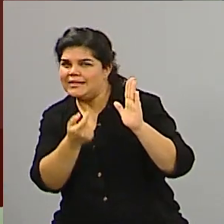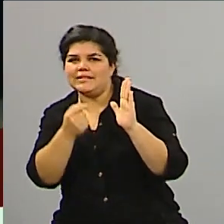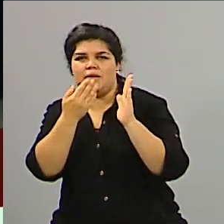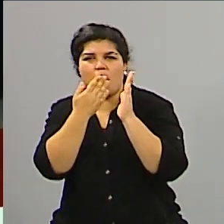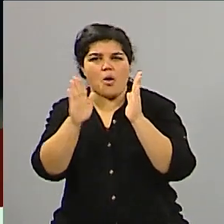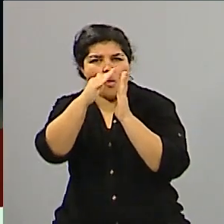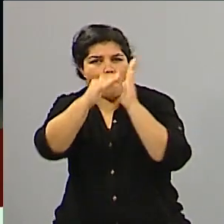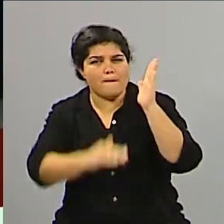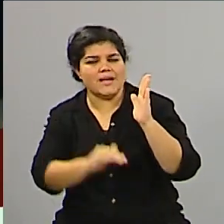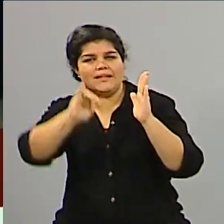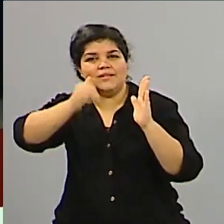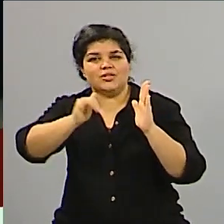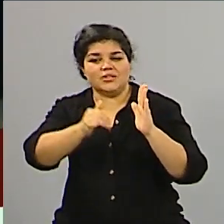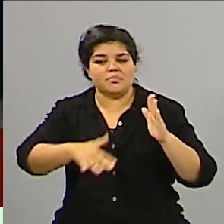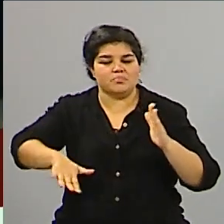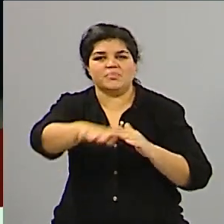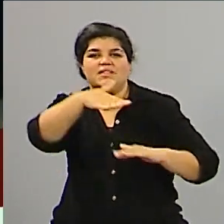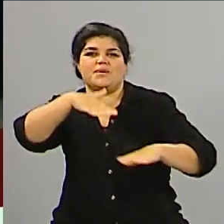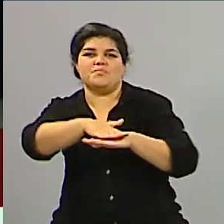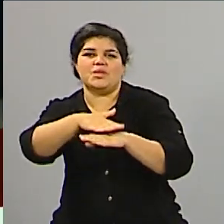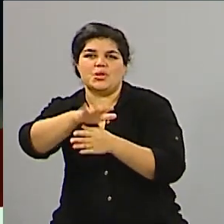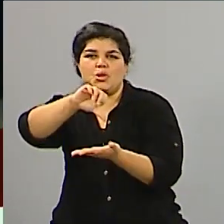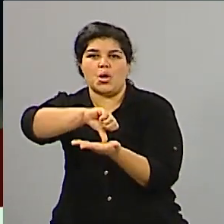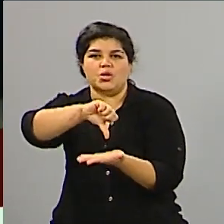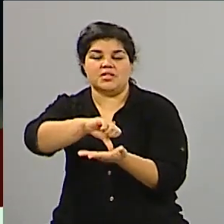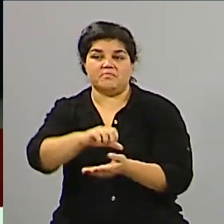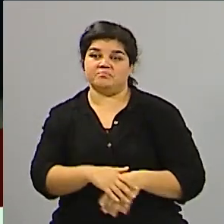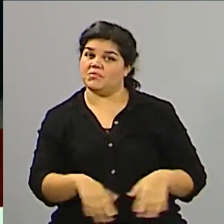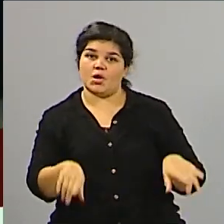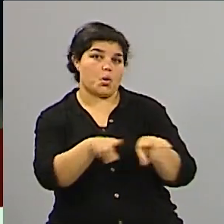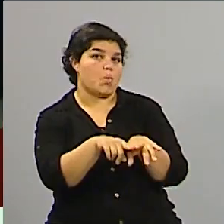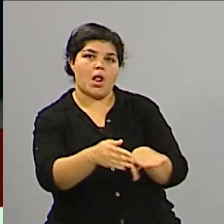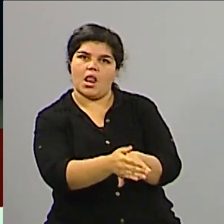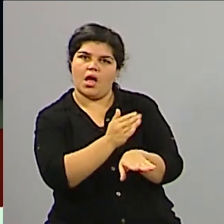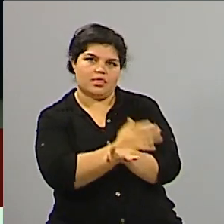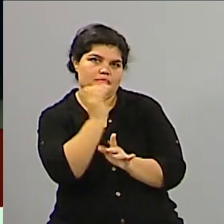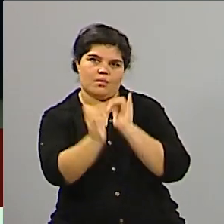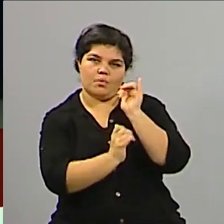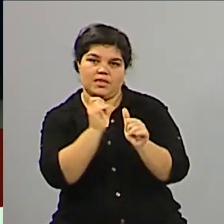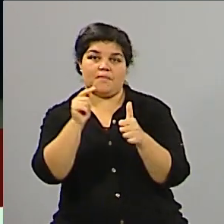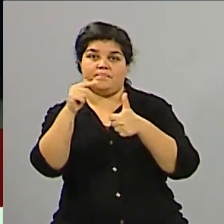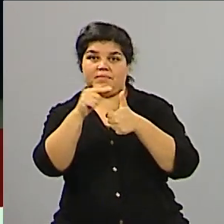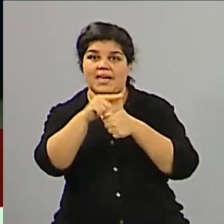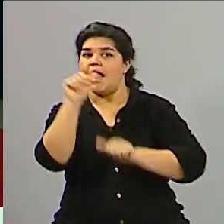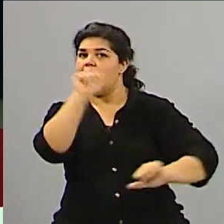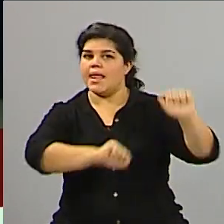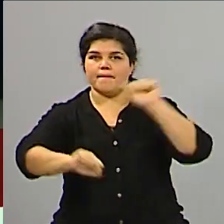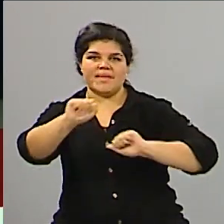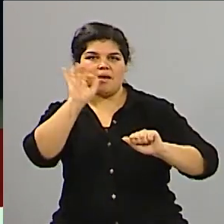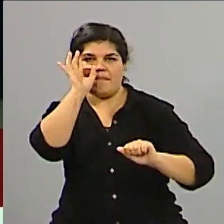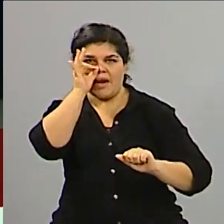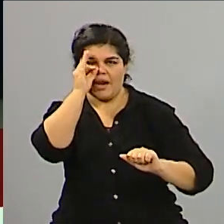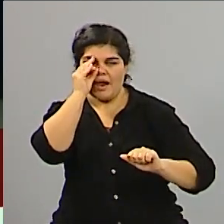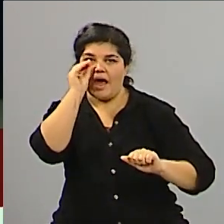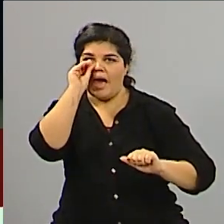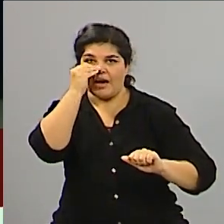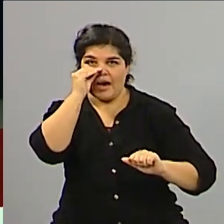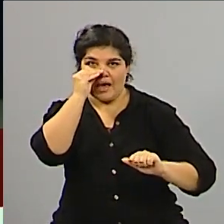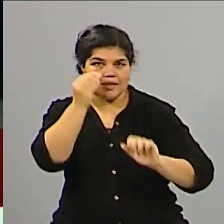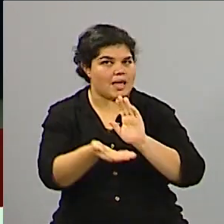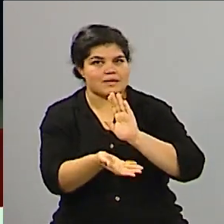amigos o cualquier ciudadano común me repite lo que uno está diciendo. ¿Para qué tenemos un cuerpo de preventores que tiene